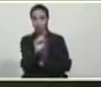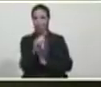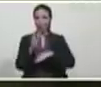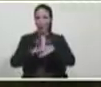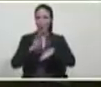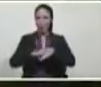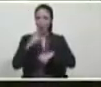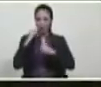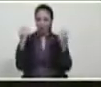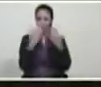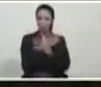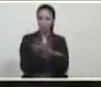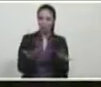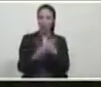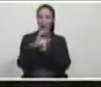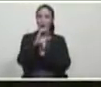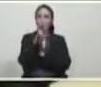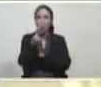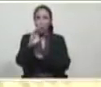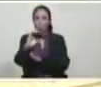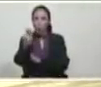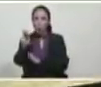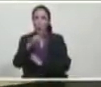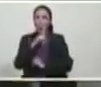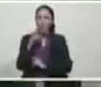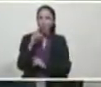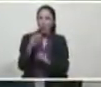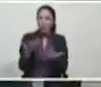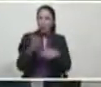que ortegano. ¿Por qué lo llaman cucú?